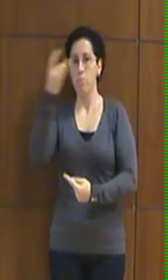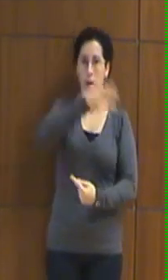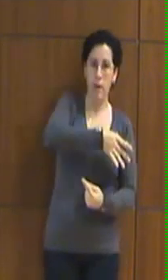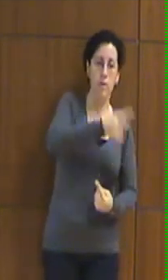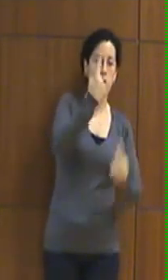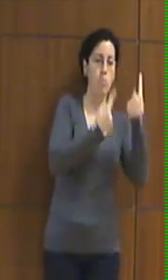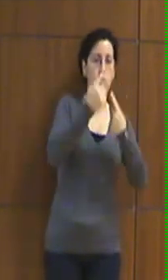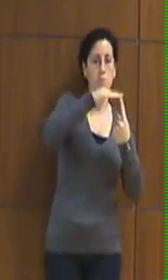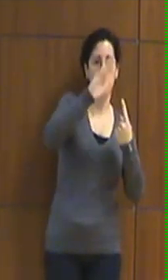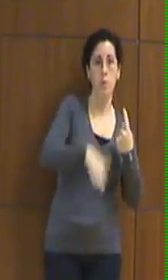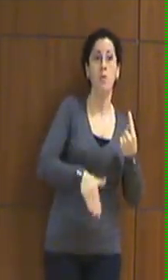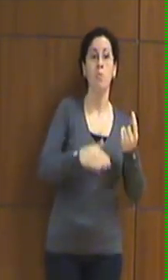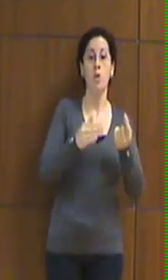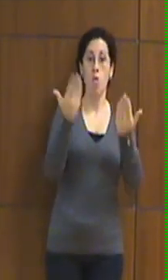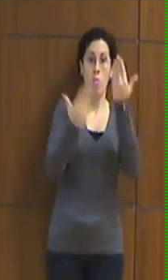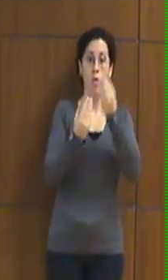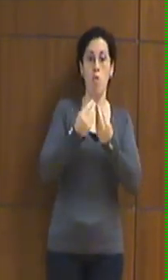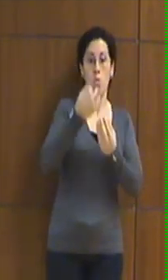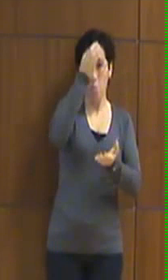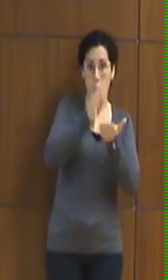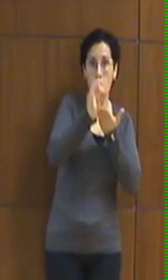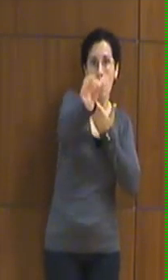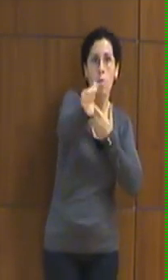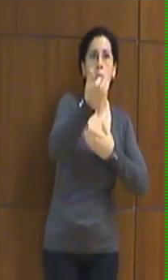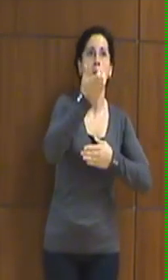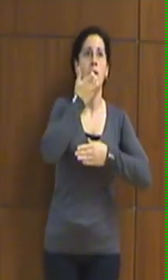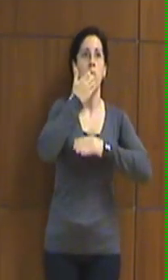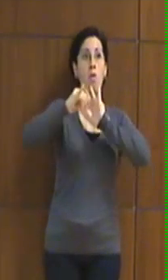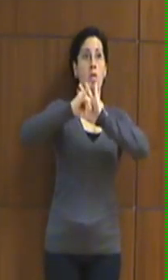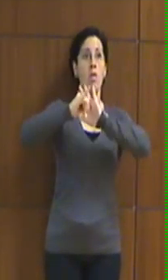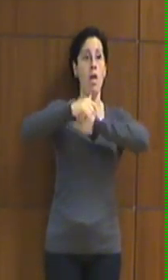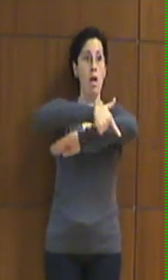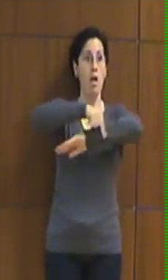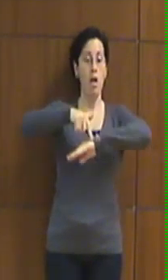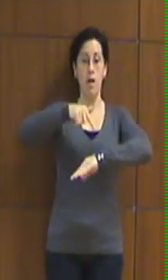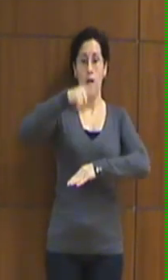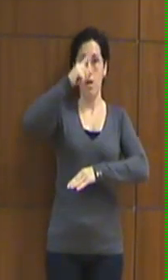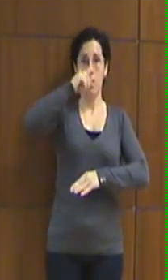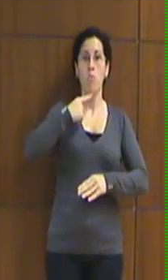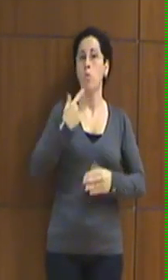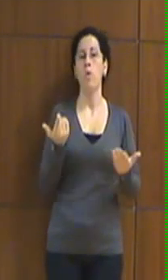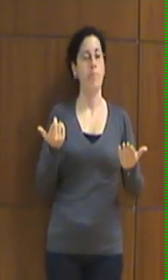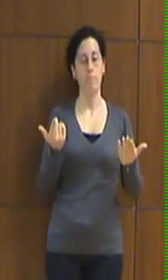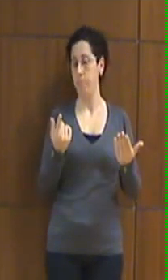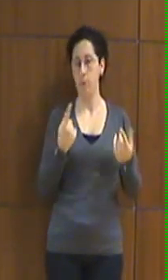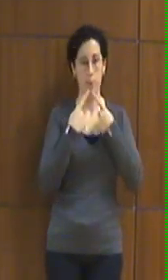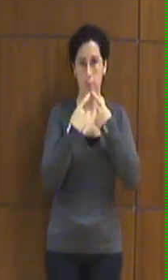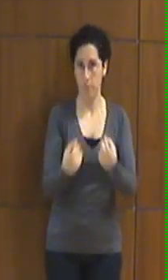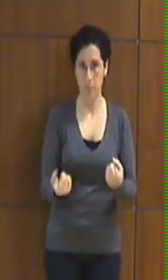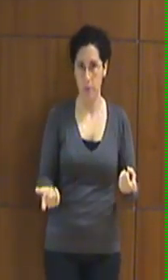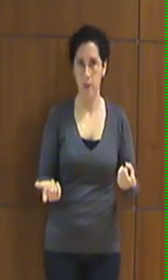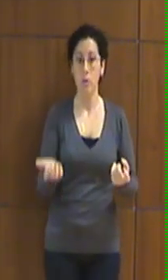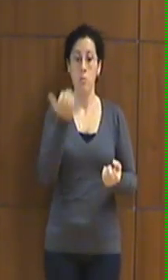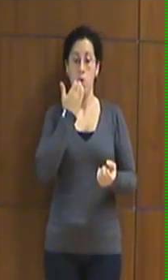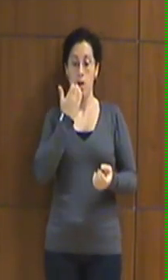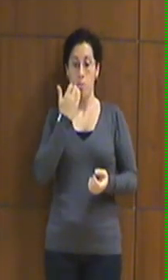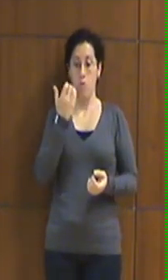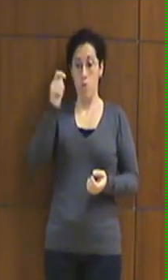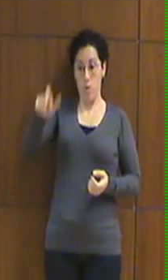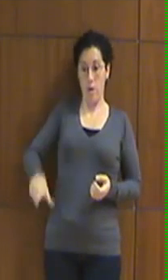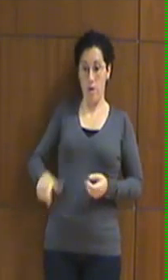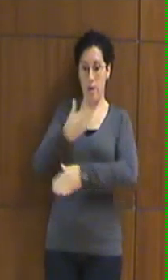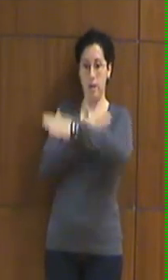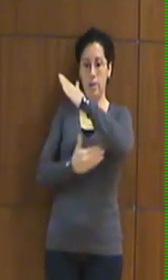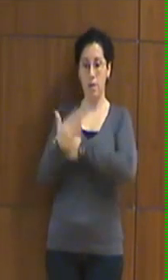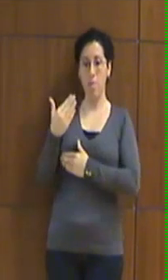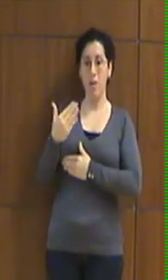pequeño pueblecito en la frontera con Portugal, ¿vale? Claro, si una persona con discapacidad en una capital